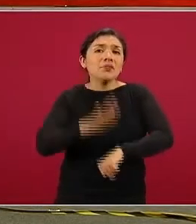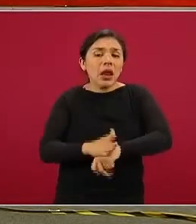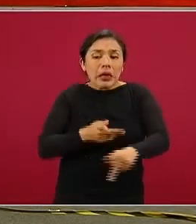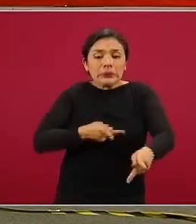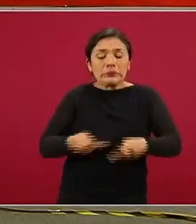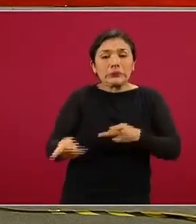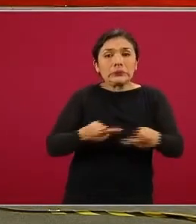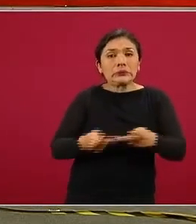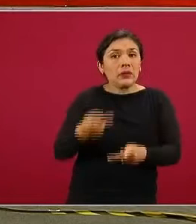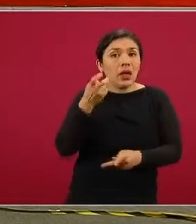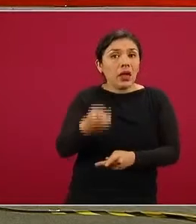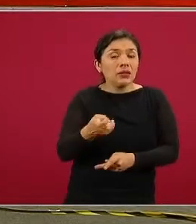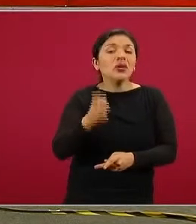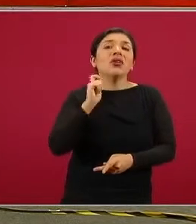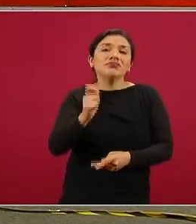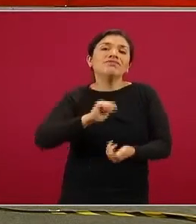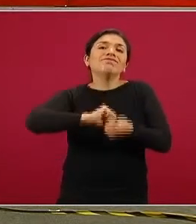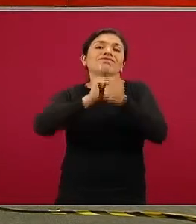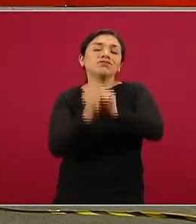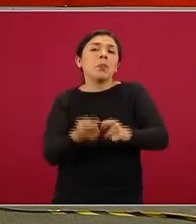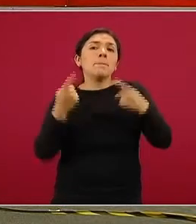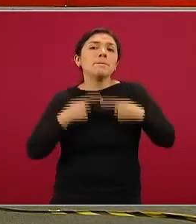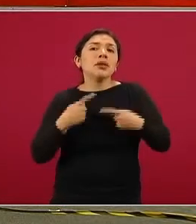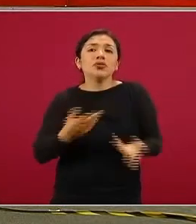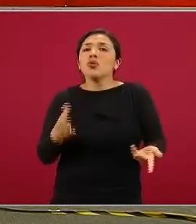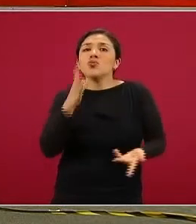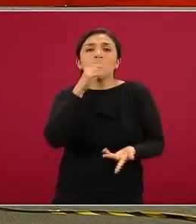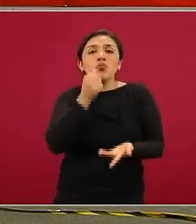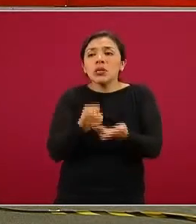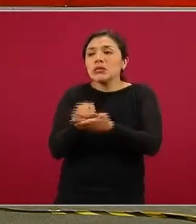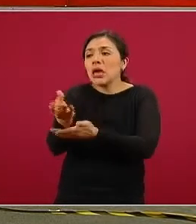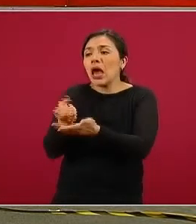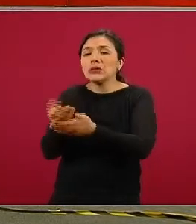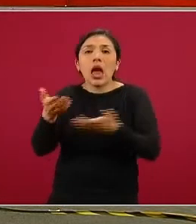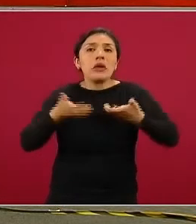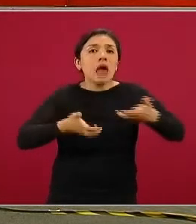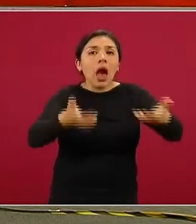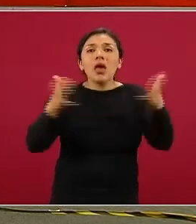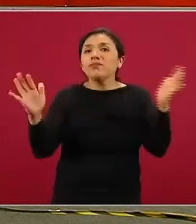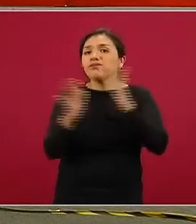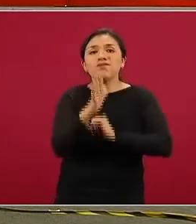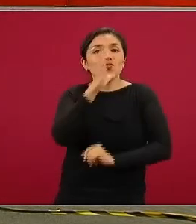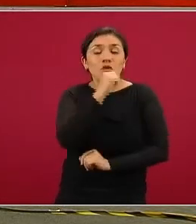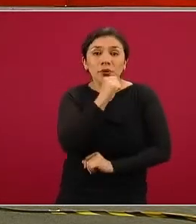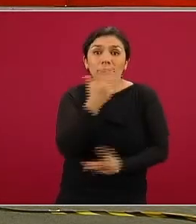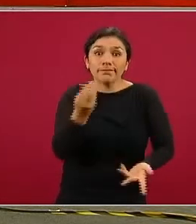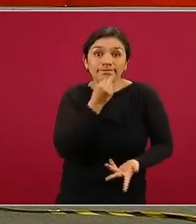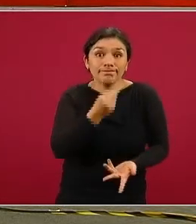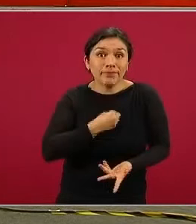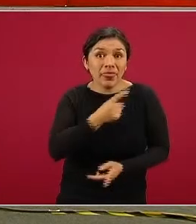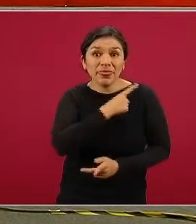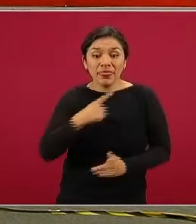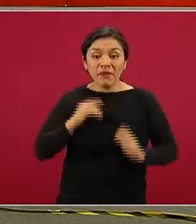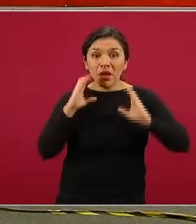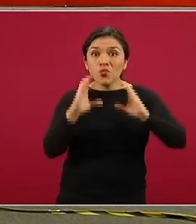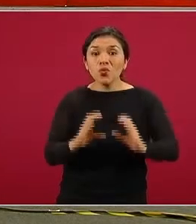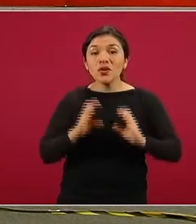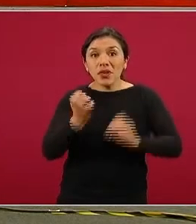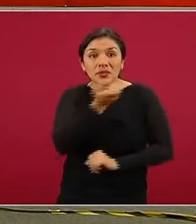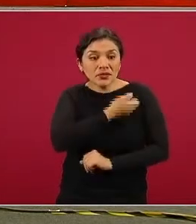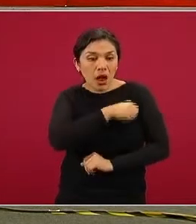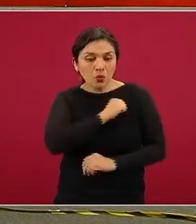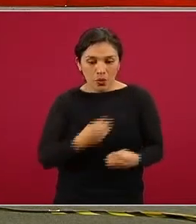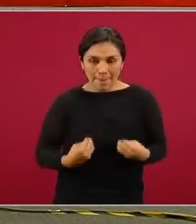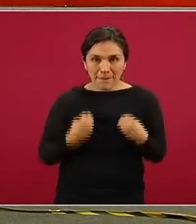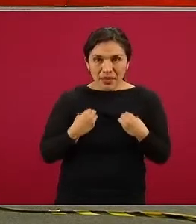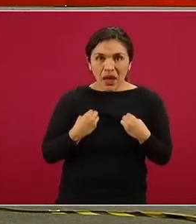que irremediablemente llevan a que las personas no puedan estar en el espacio público. Pero hay que hacerlo, porque hay que cuidar la salud y la